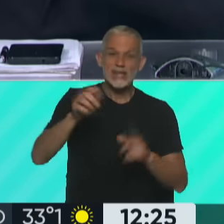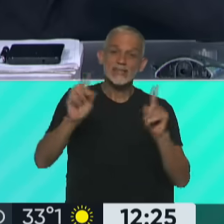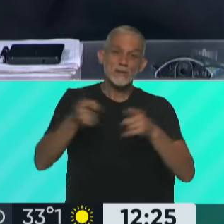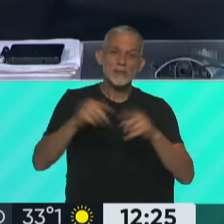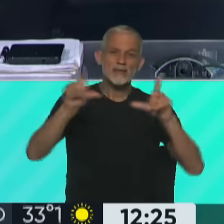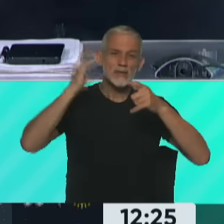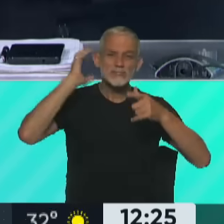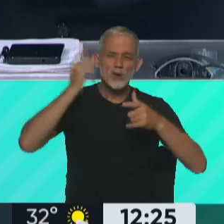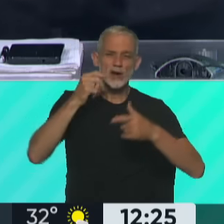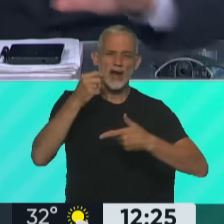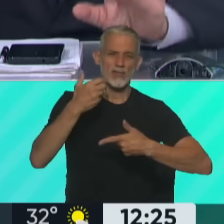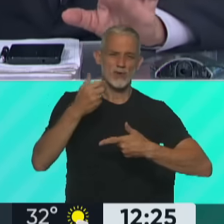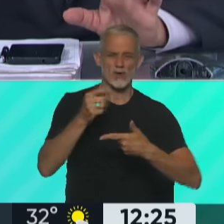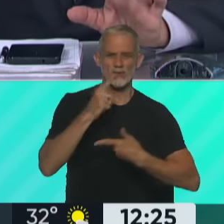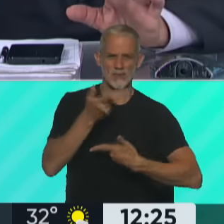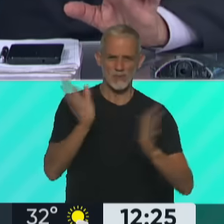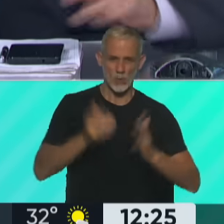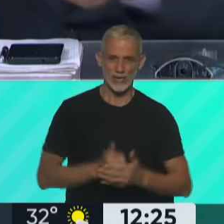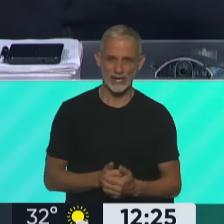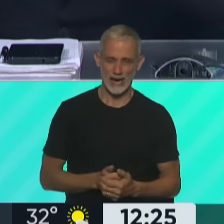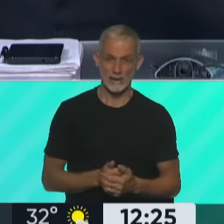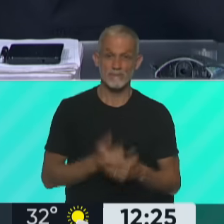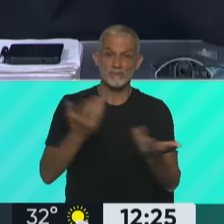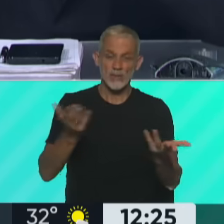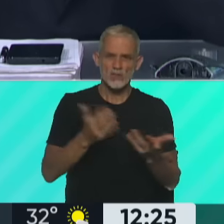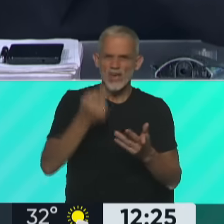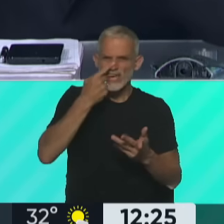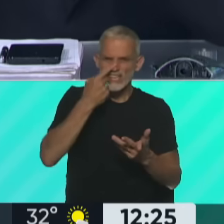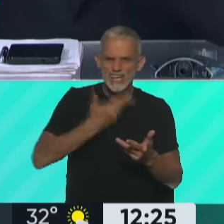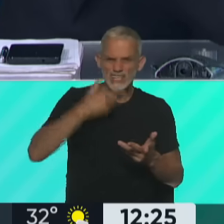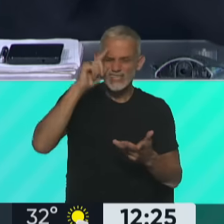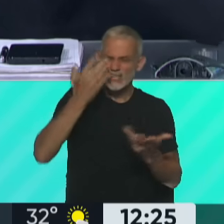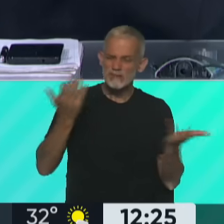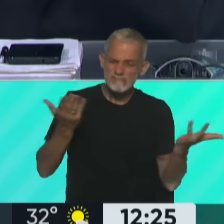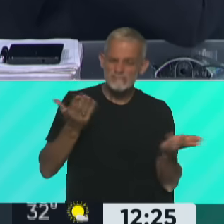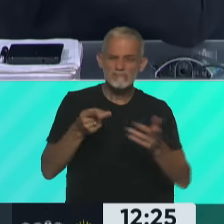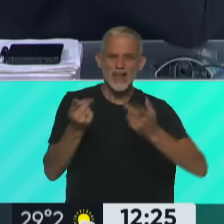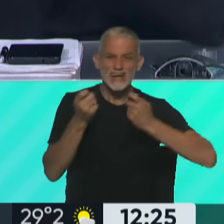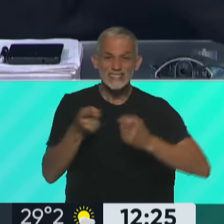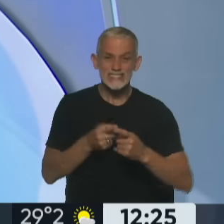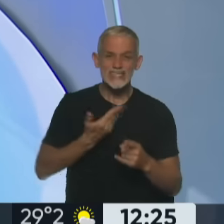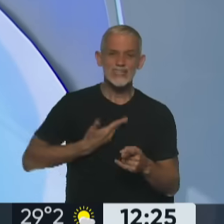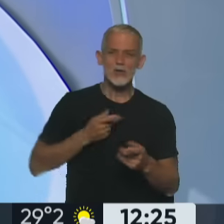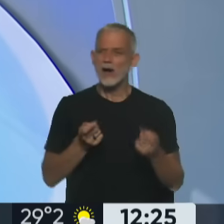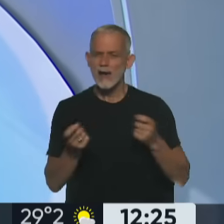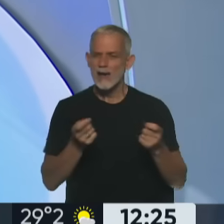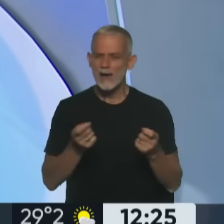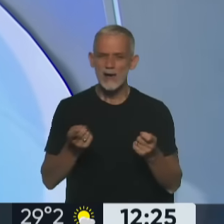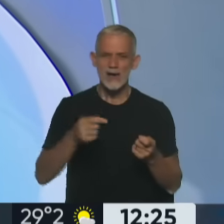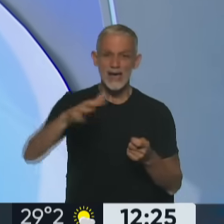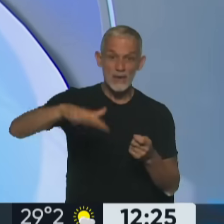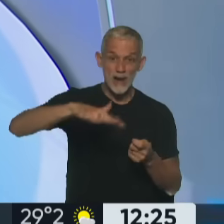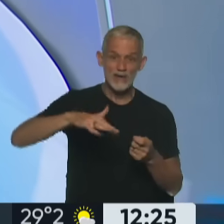públicos. Es decir, dejar de lado todo el tema de el interés estratégico de que el Estado intervenga en estos